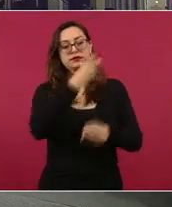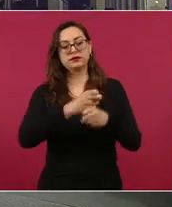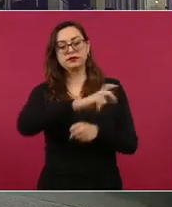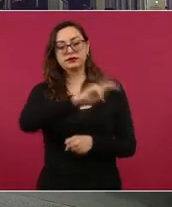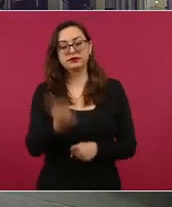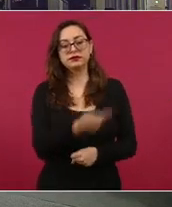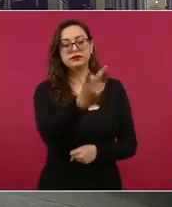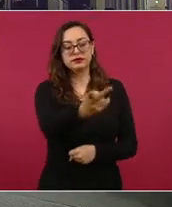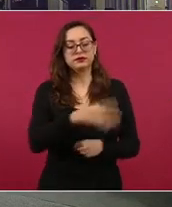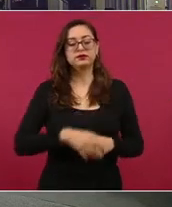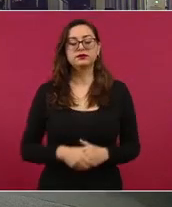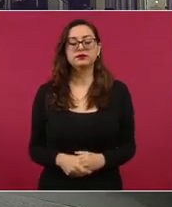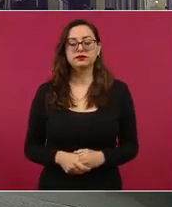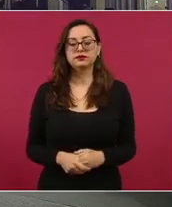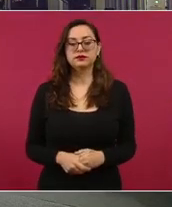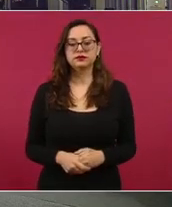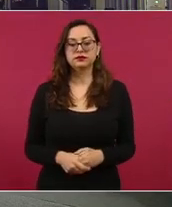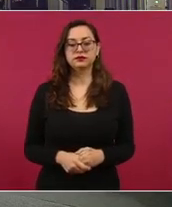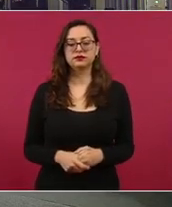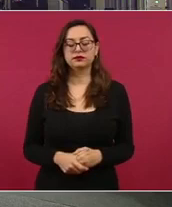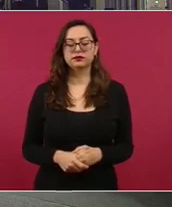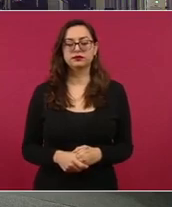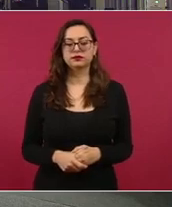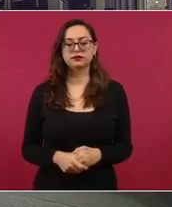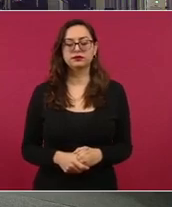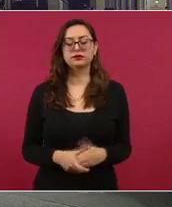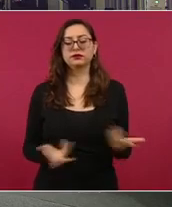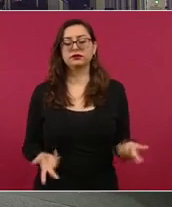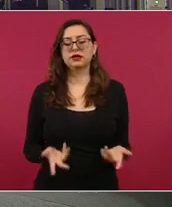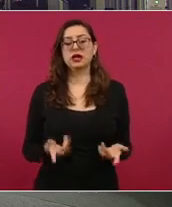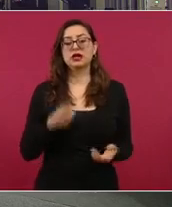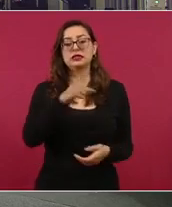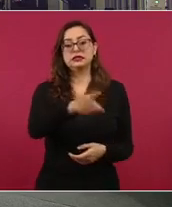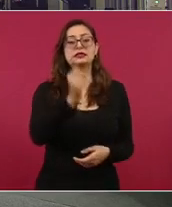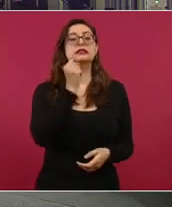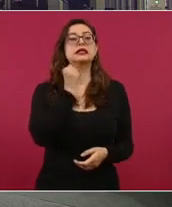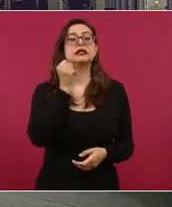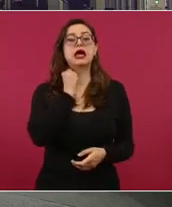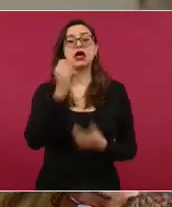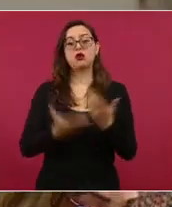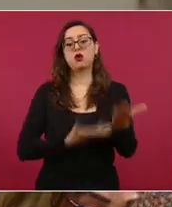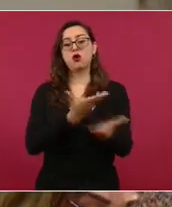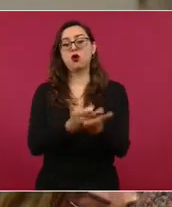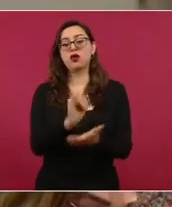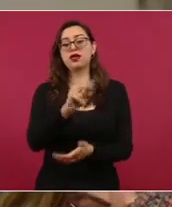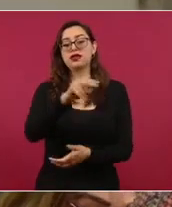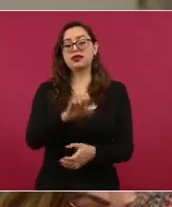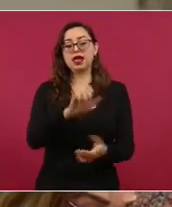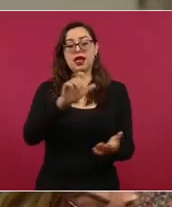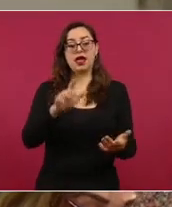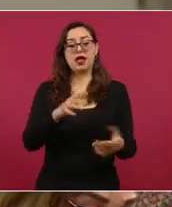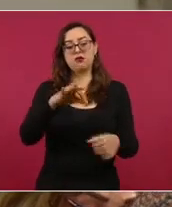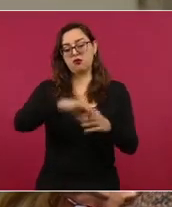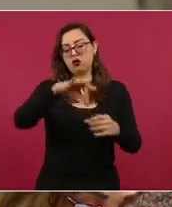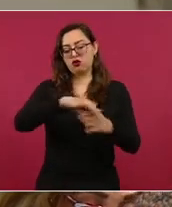de aprobarse su propuesta de reforma electoral también en el Senado, y bueno, si